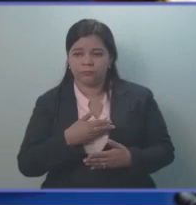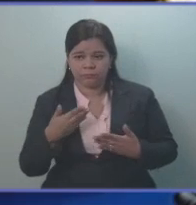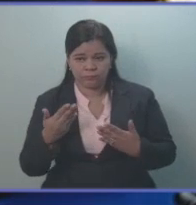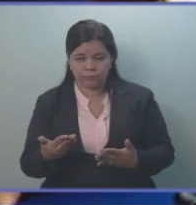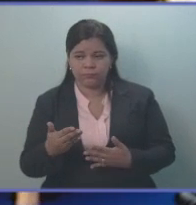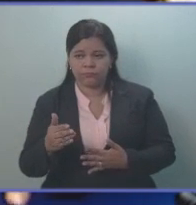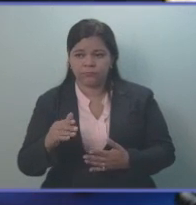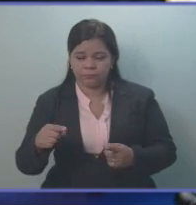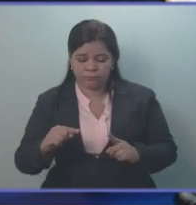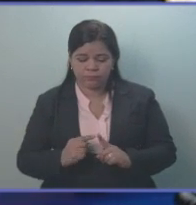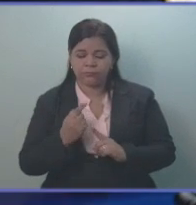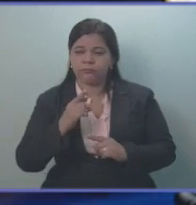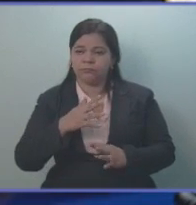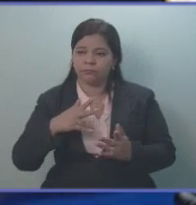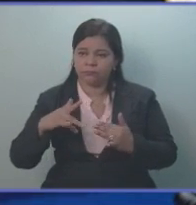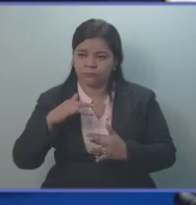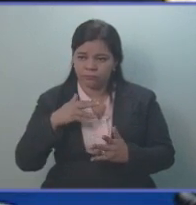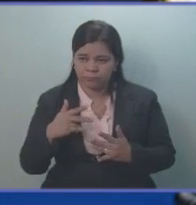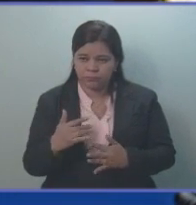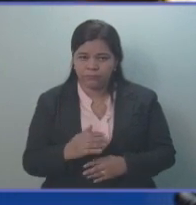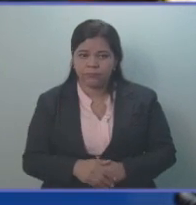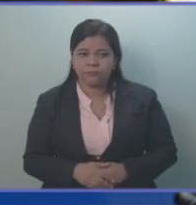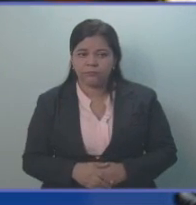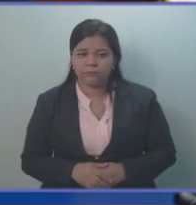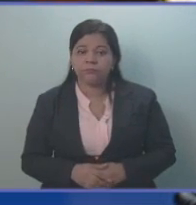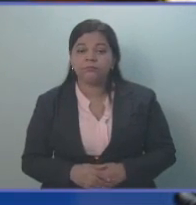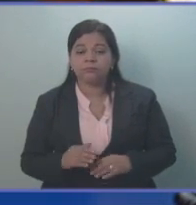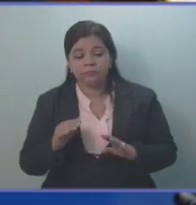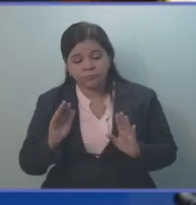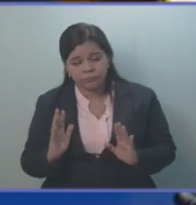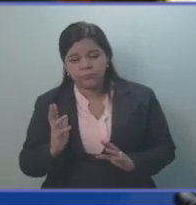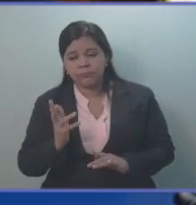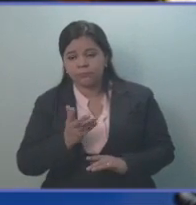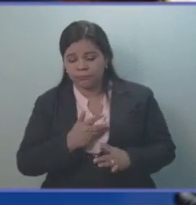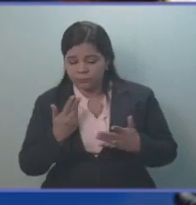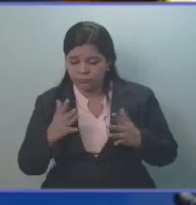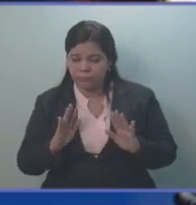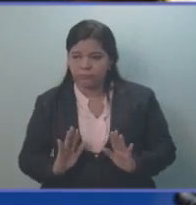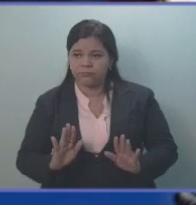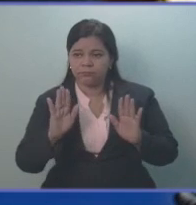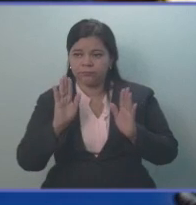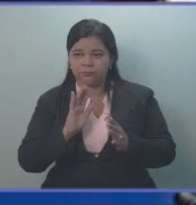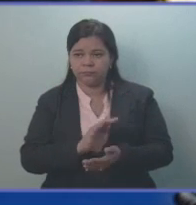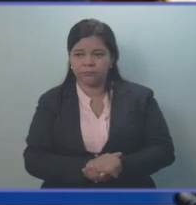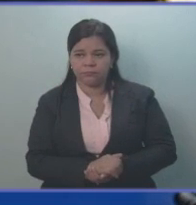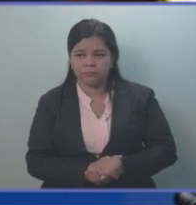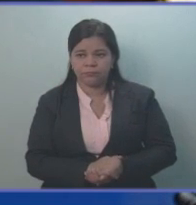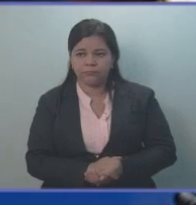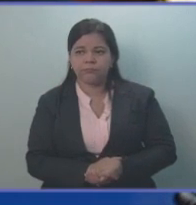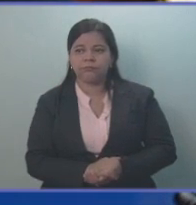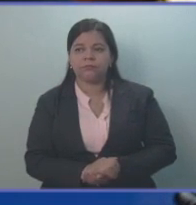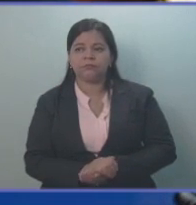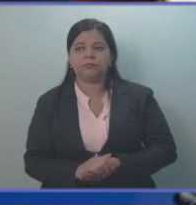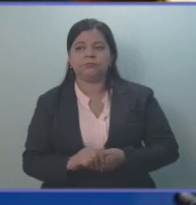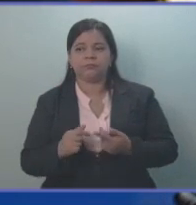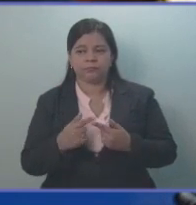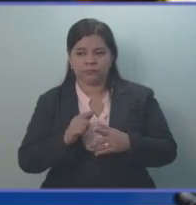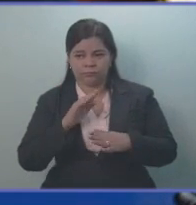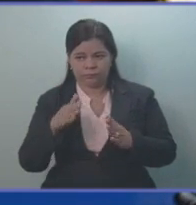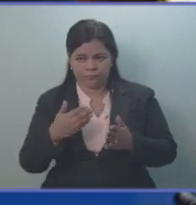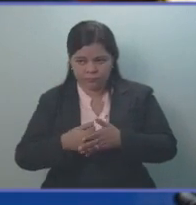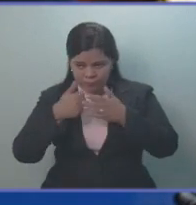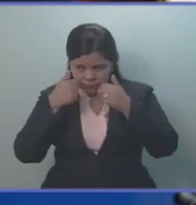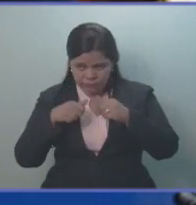nuestro medio ambiente. Sin embargo, tenemos la suerte de que nuestro gobierno central tiene